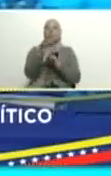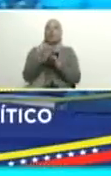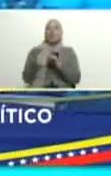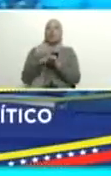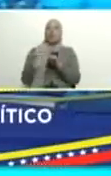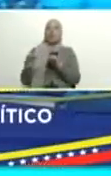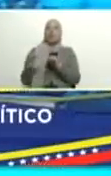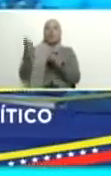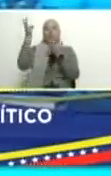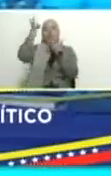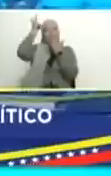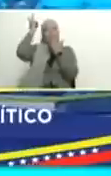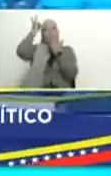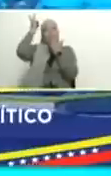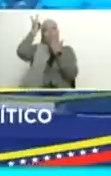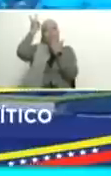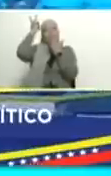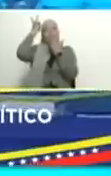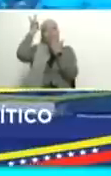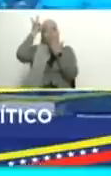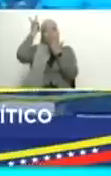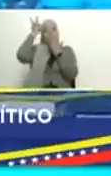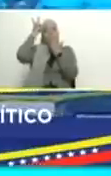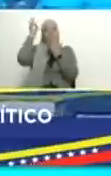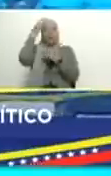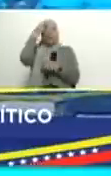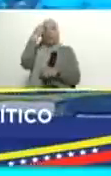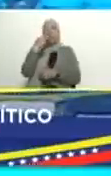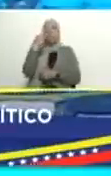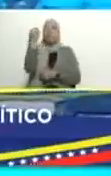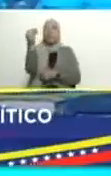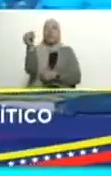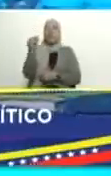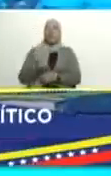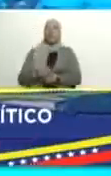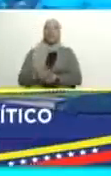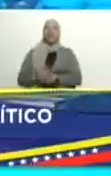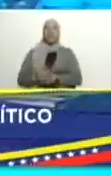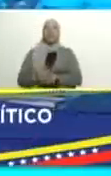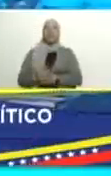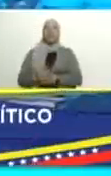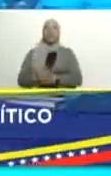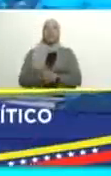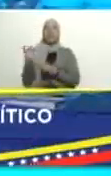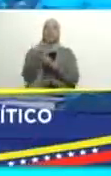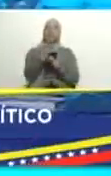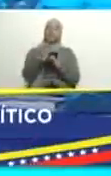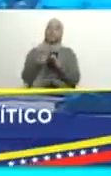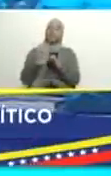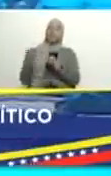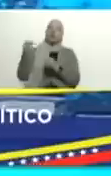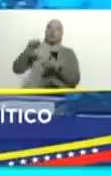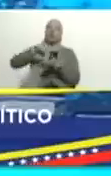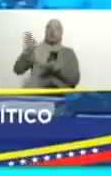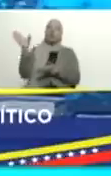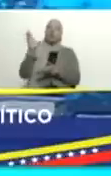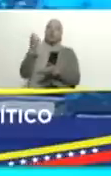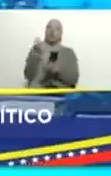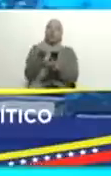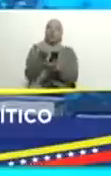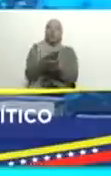Gran Cacique Guaycaipuro de Los Teques, del municipio capital de